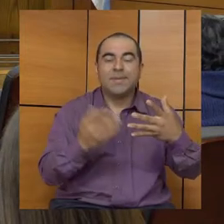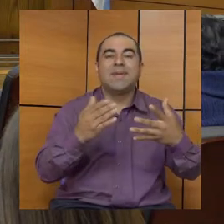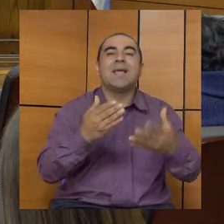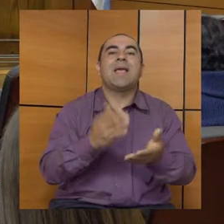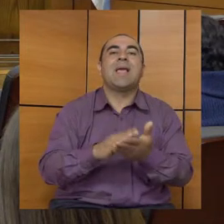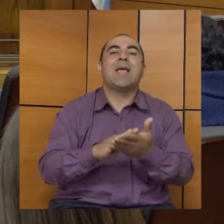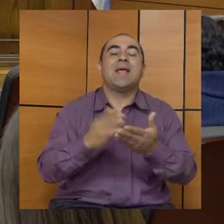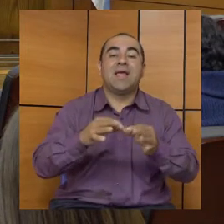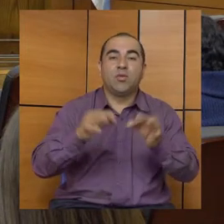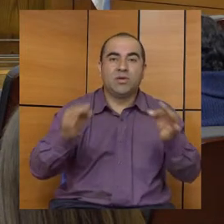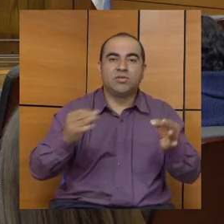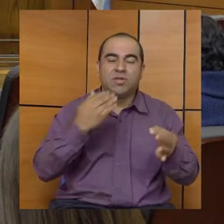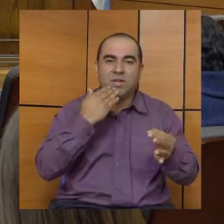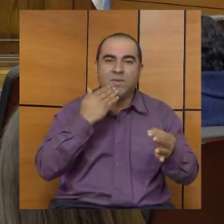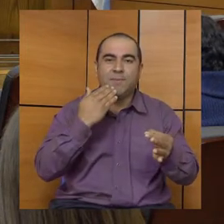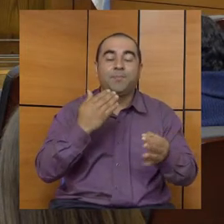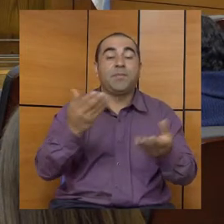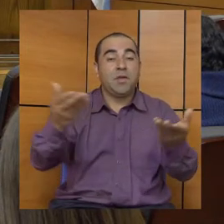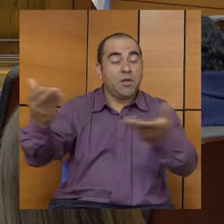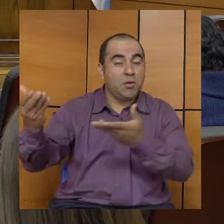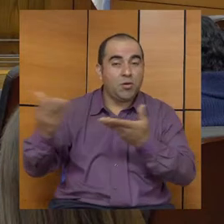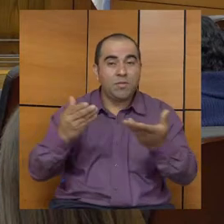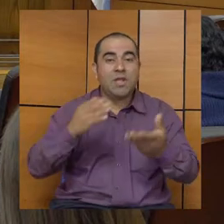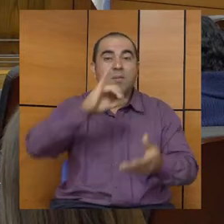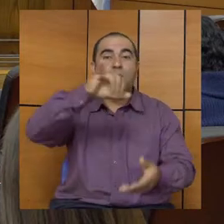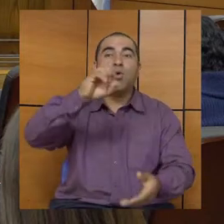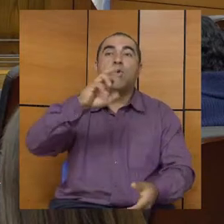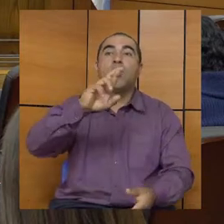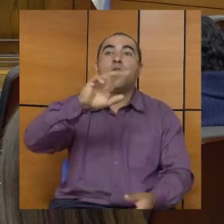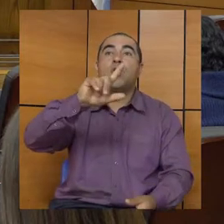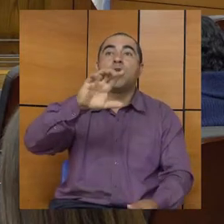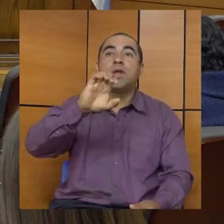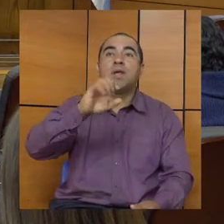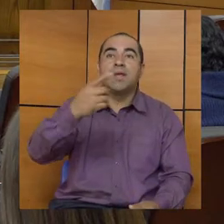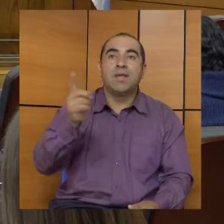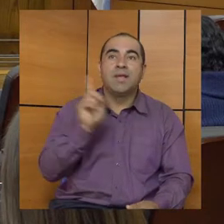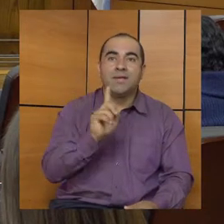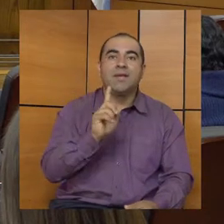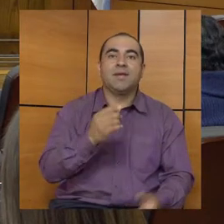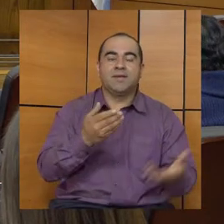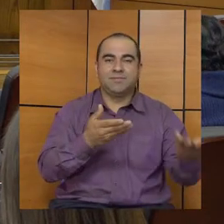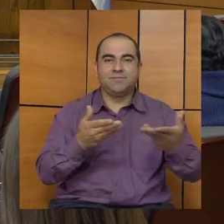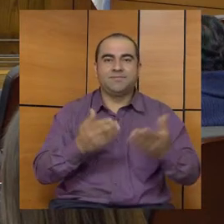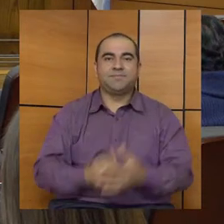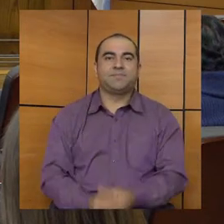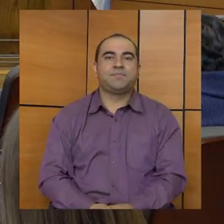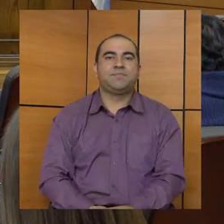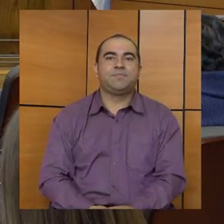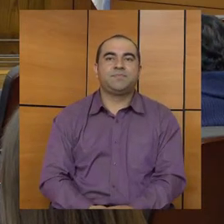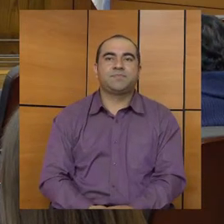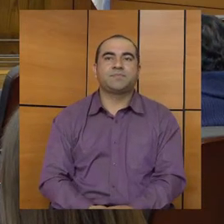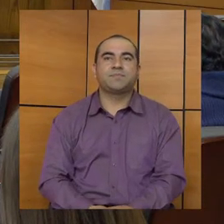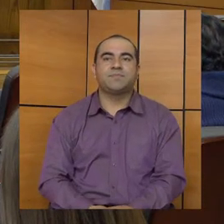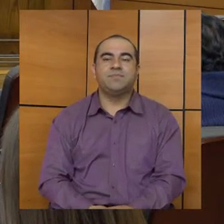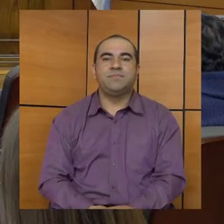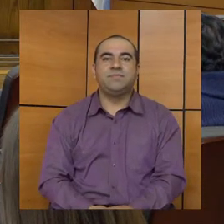Educación. Invitamos al doctor Jorge Gaitán a presentarnos su ponencia.